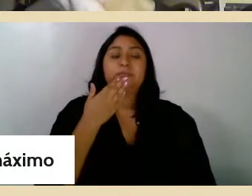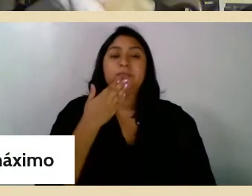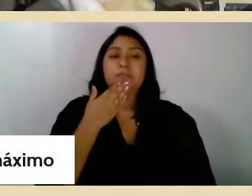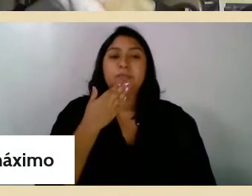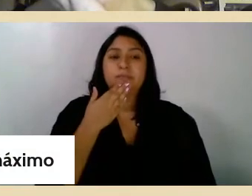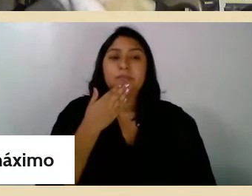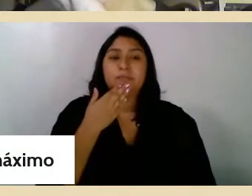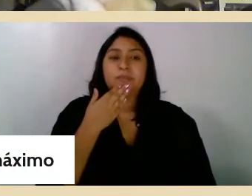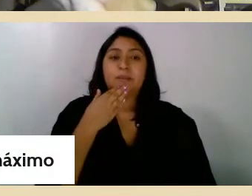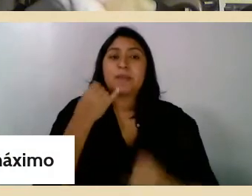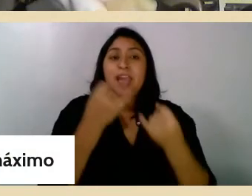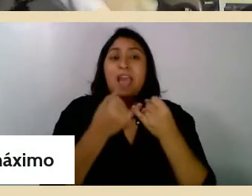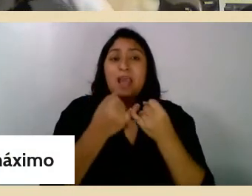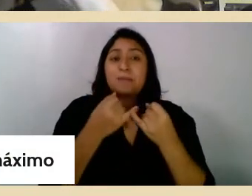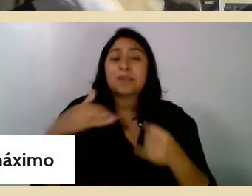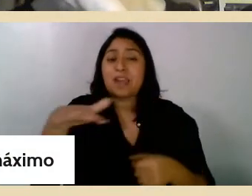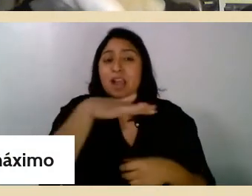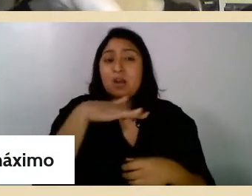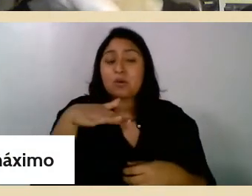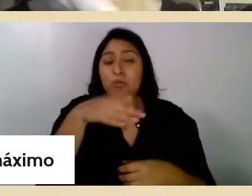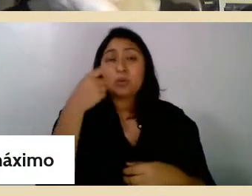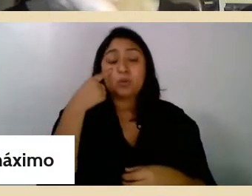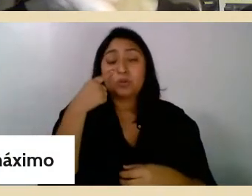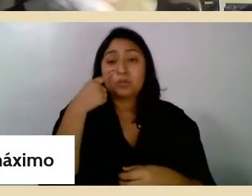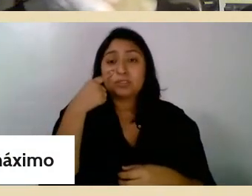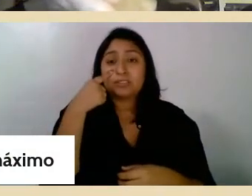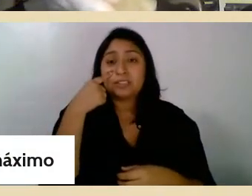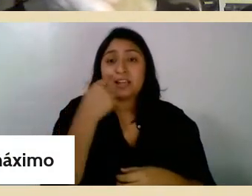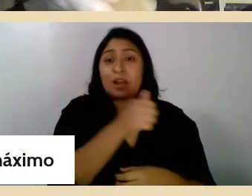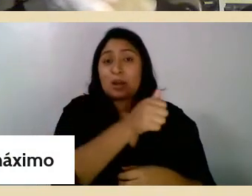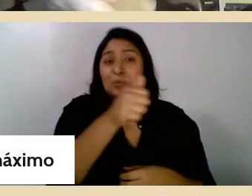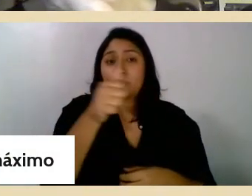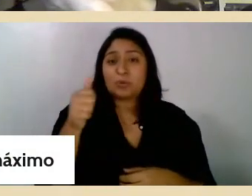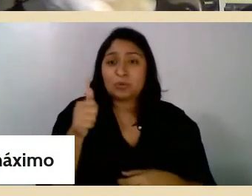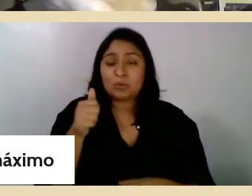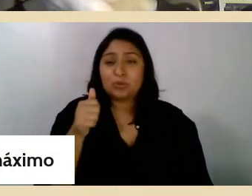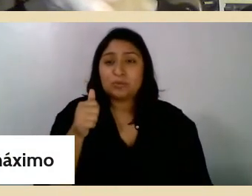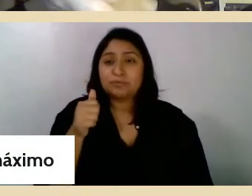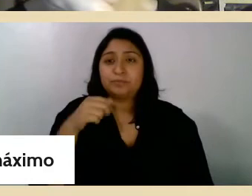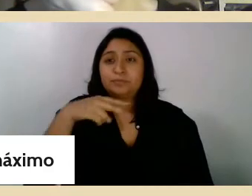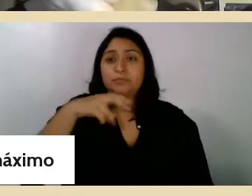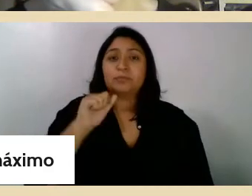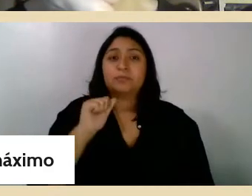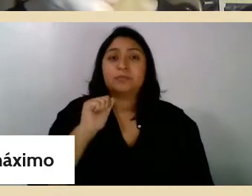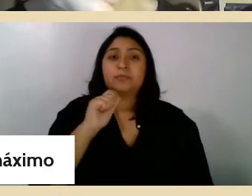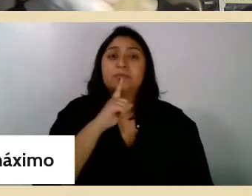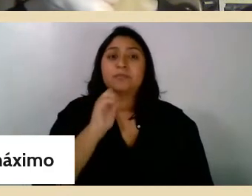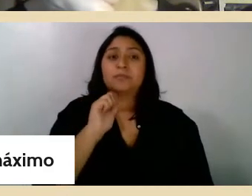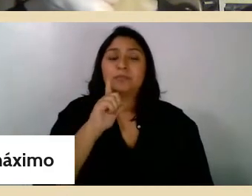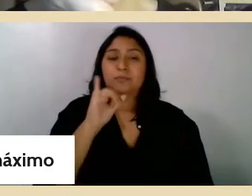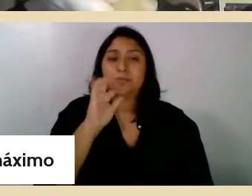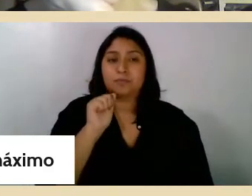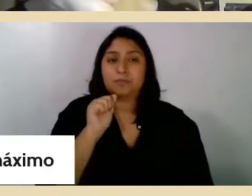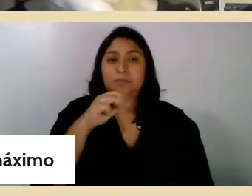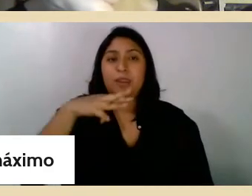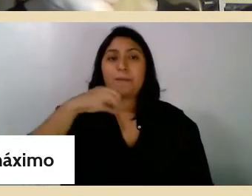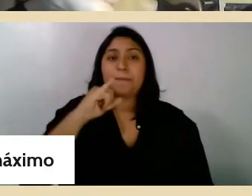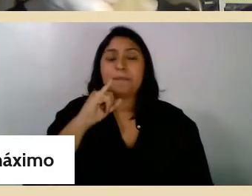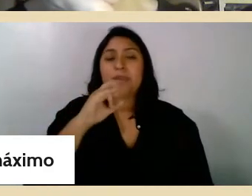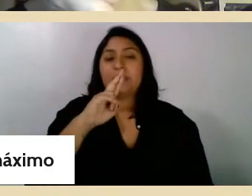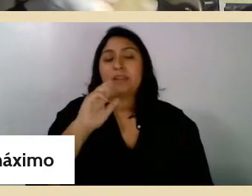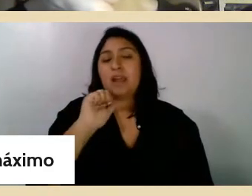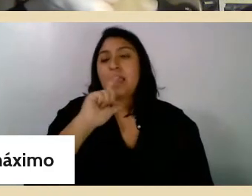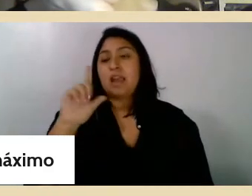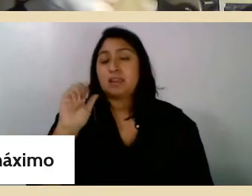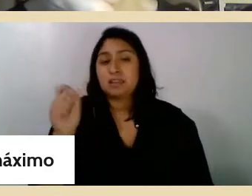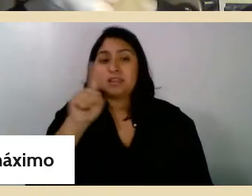común, yo creo que muy conocida por todos y todas acá, Natalia Miralles, quien nos manda un gran abrazo también.